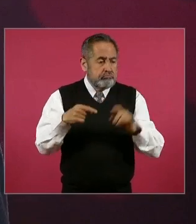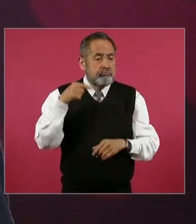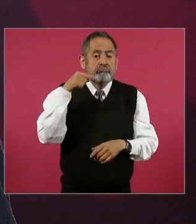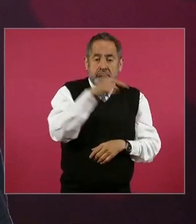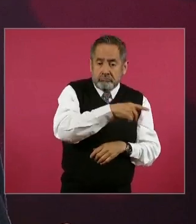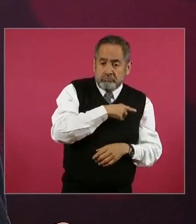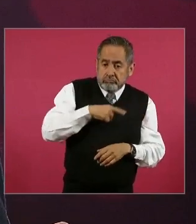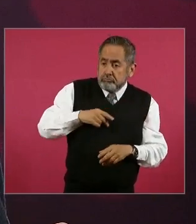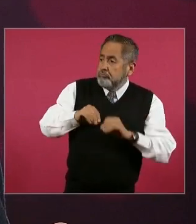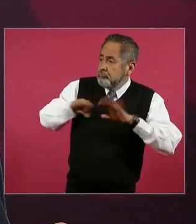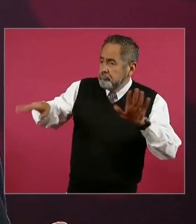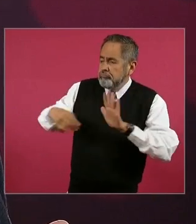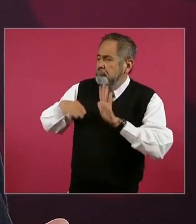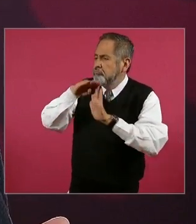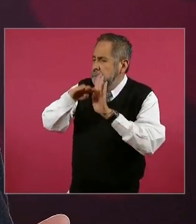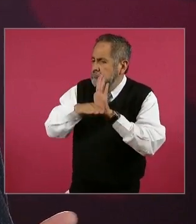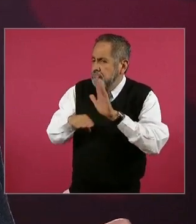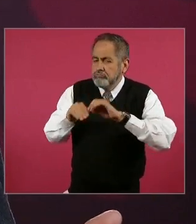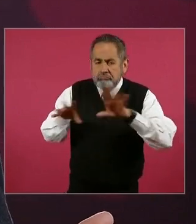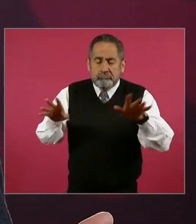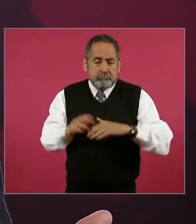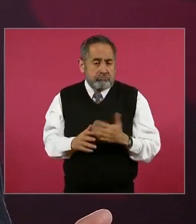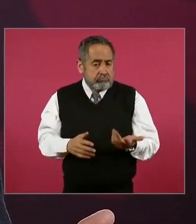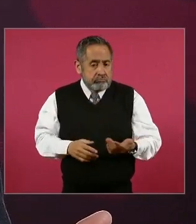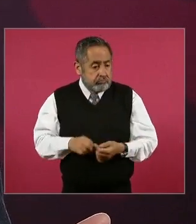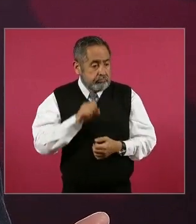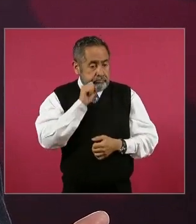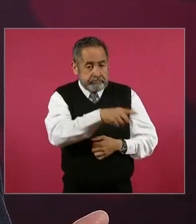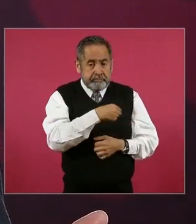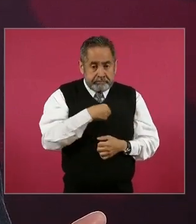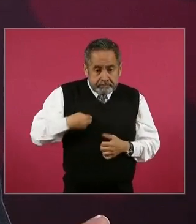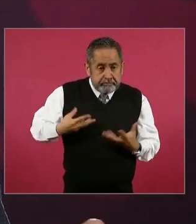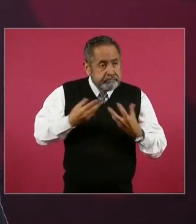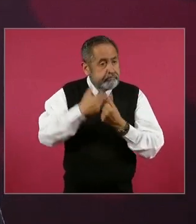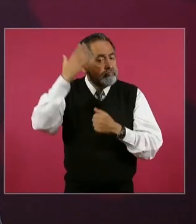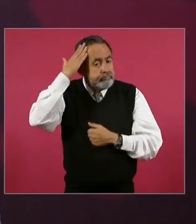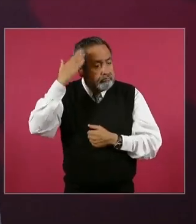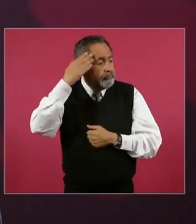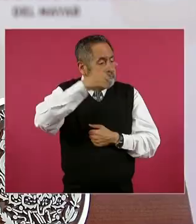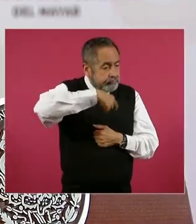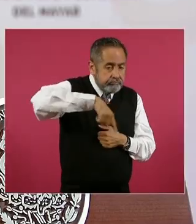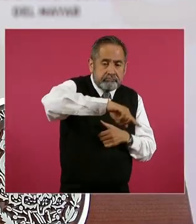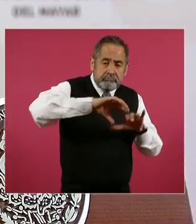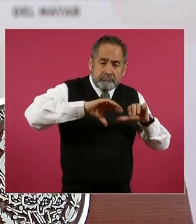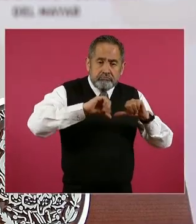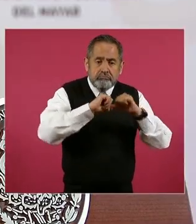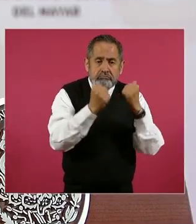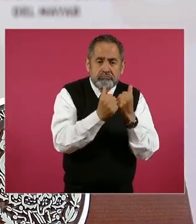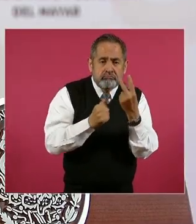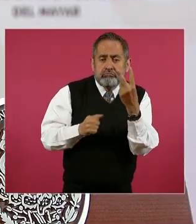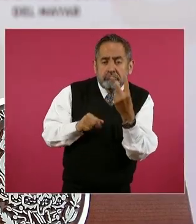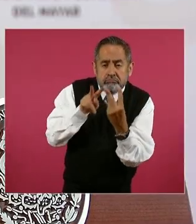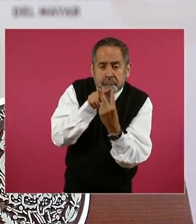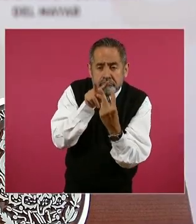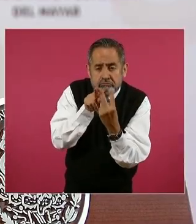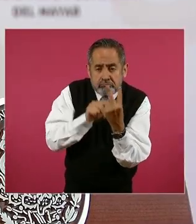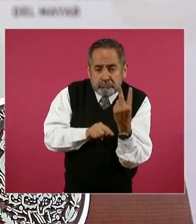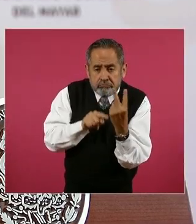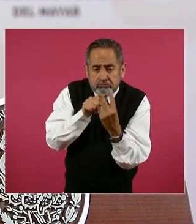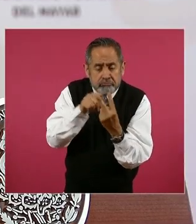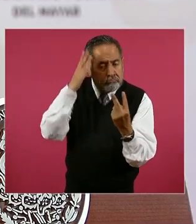deberían dar a conocer los integrantes los dirigentes de esa organización que son dos nada